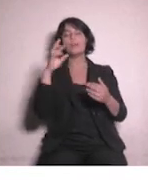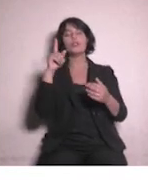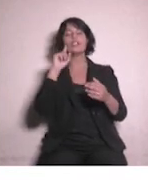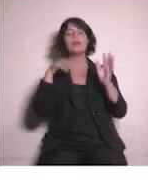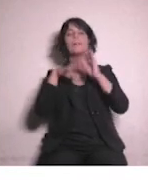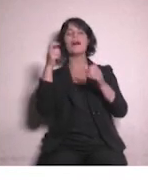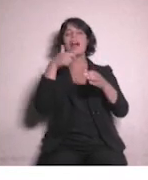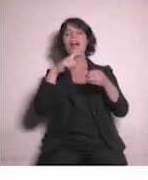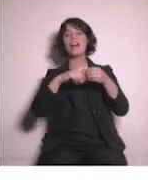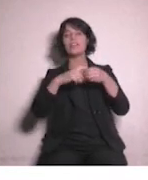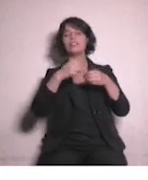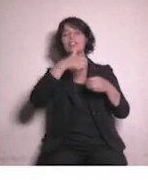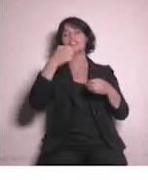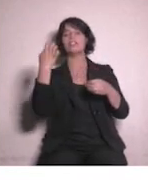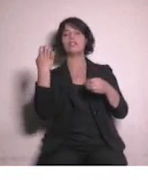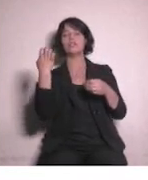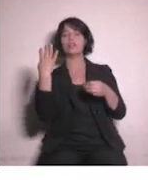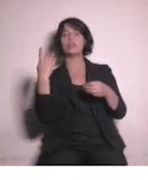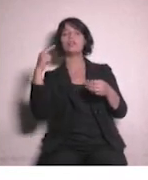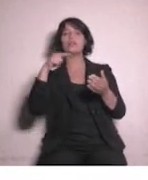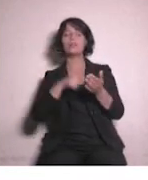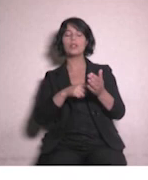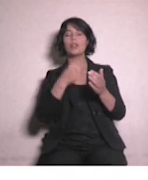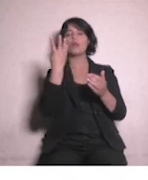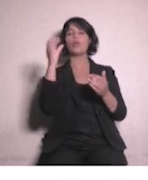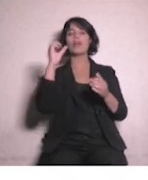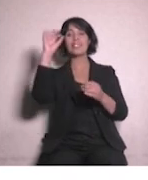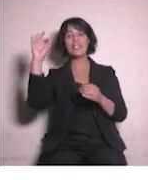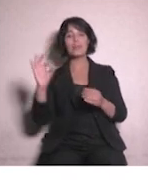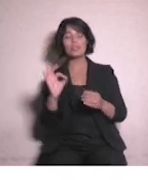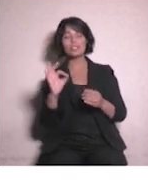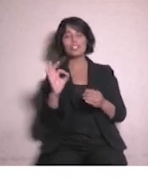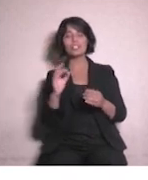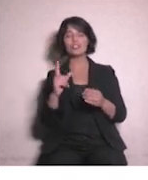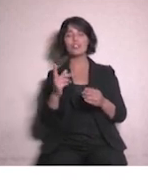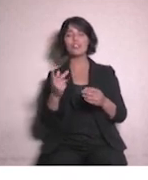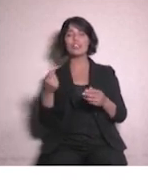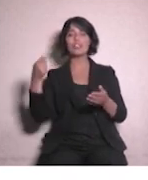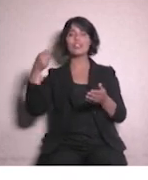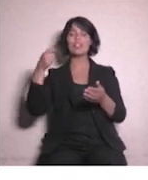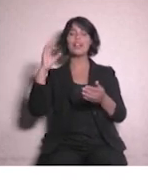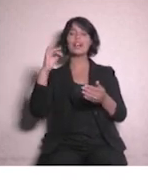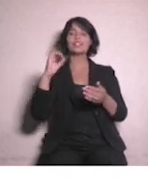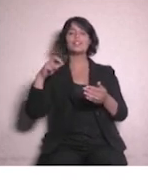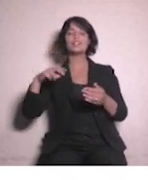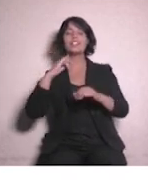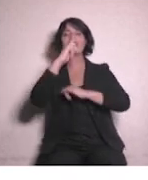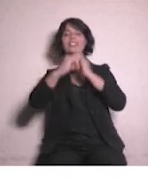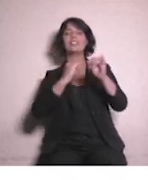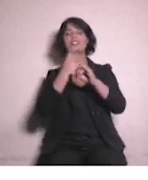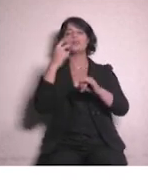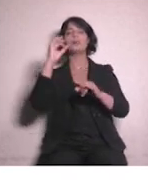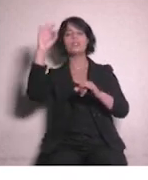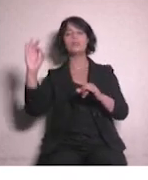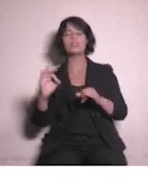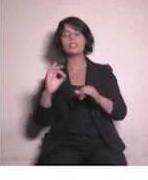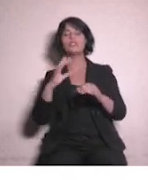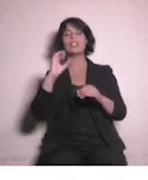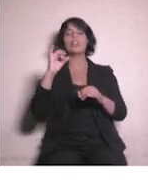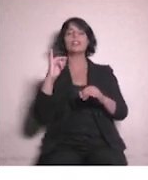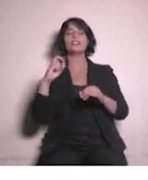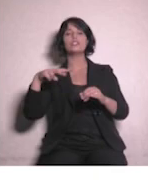afiliados, 624.000, tiene un 40% en acciones internacionales y un 20% en acciones